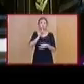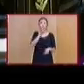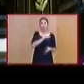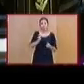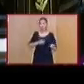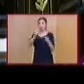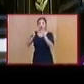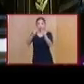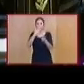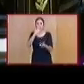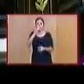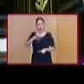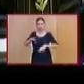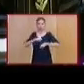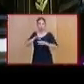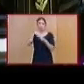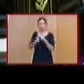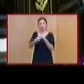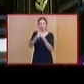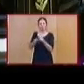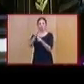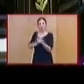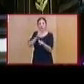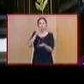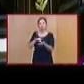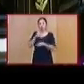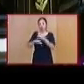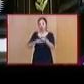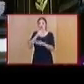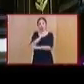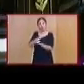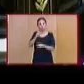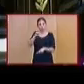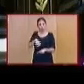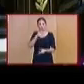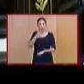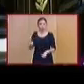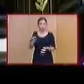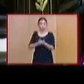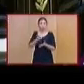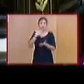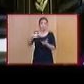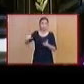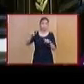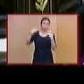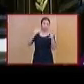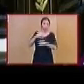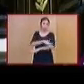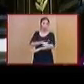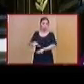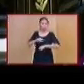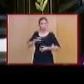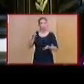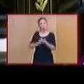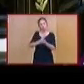gobernamos y cuando estuvimos en la oposición y ahora que vamos a gobernar de nuevo, si la Cámara quiere, pues volveremos a hacerlo,